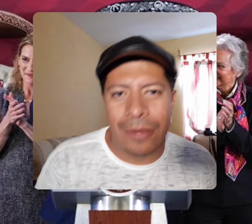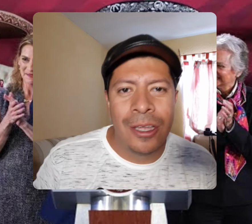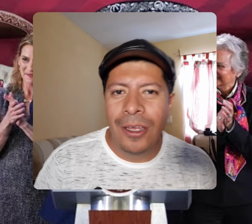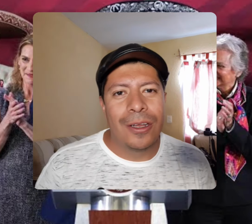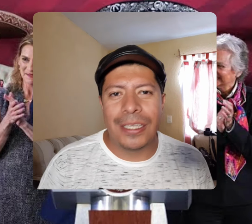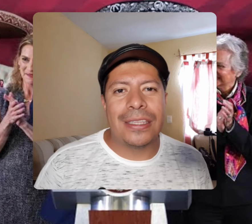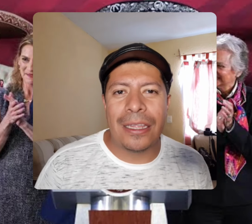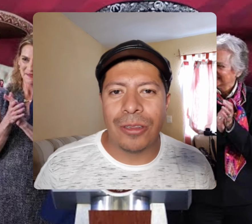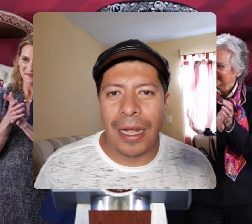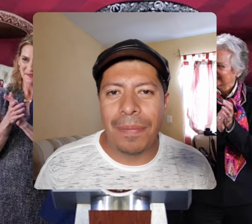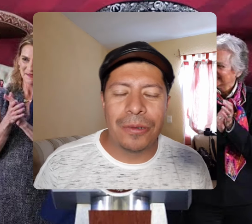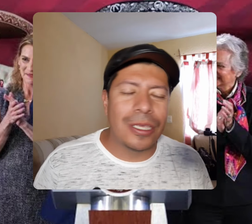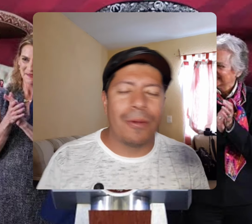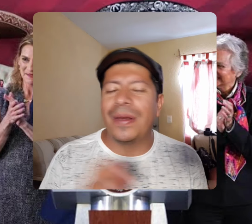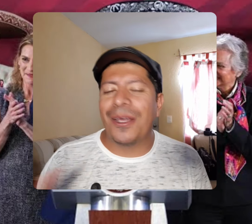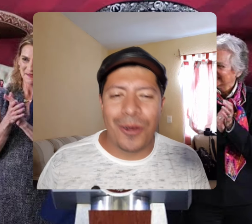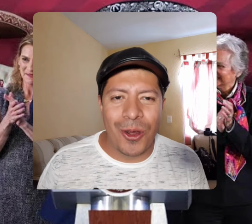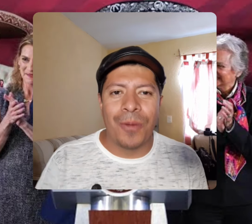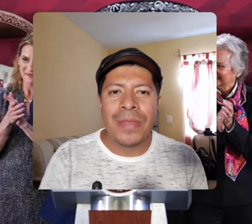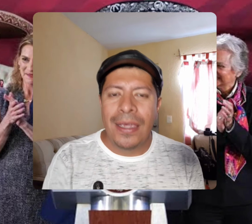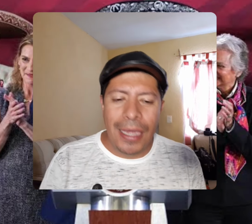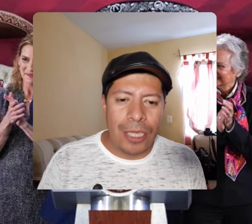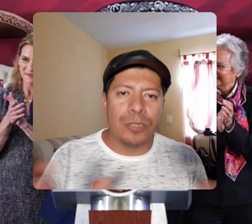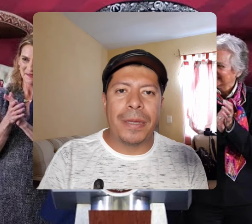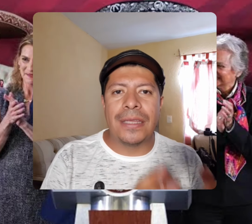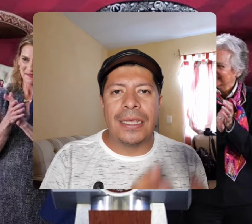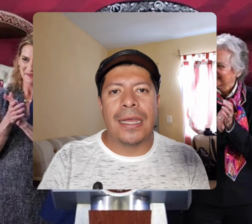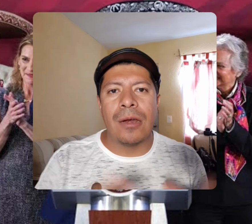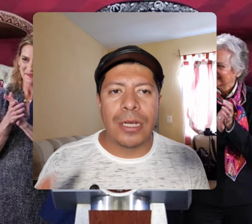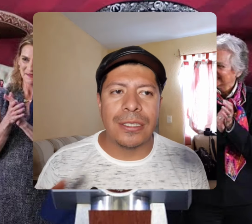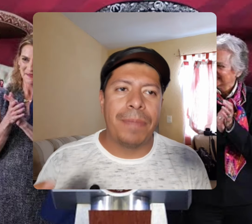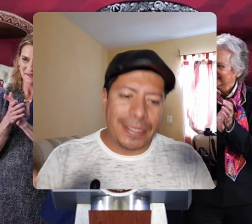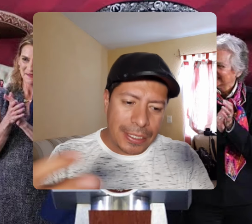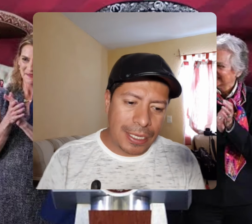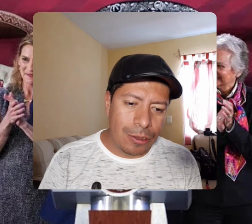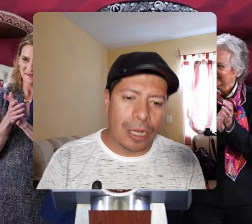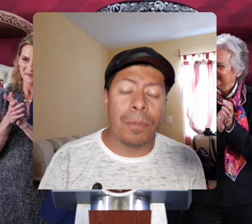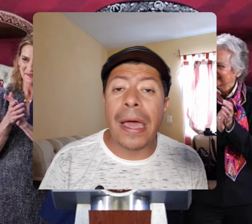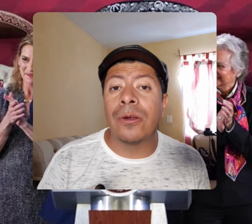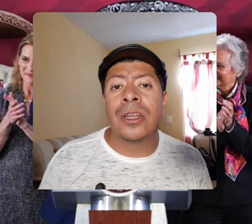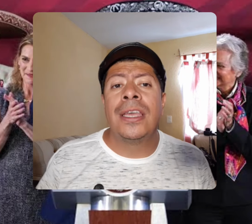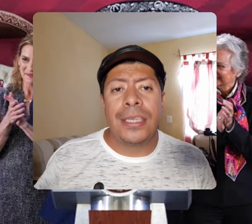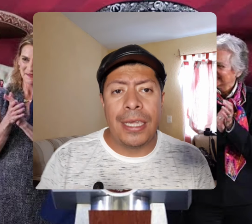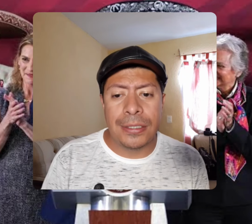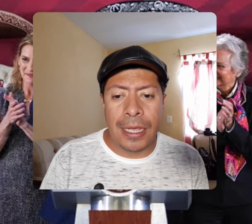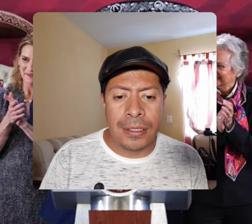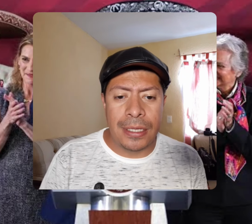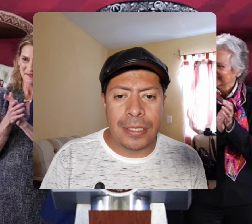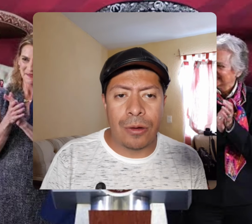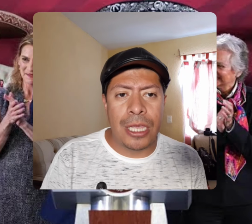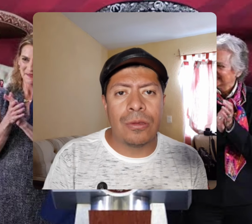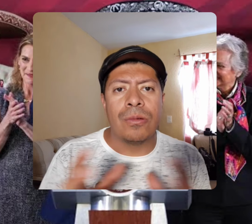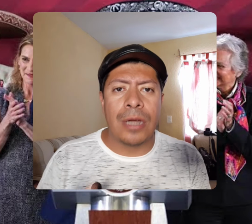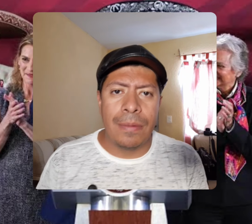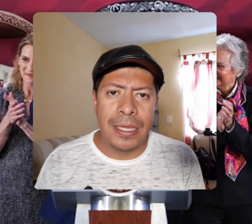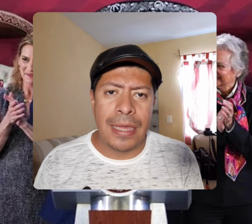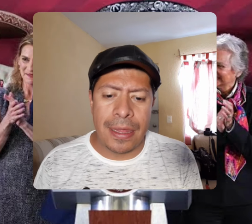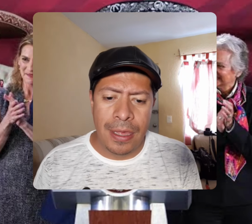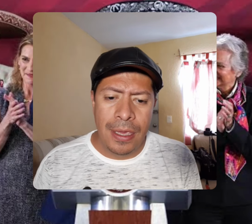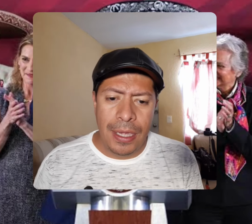acostado quitándote la pelusa del ombligo. No, ellos pertenecen a algunas empresas que los arroparon y están desarrollando